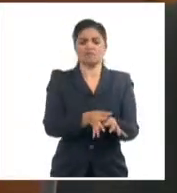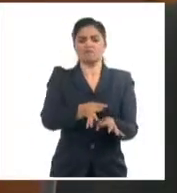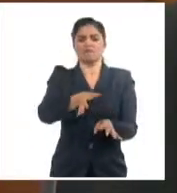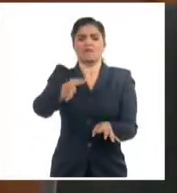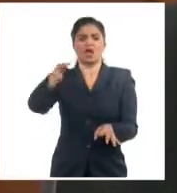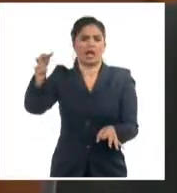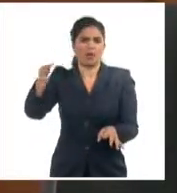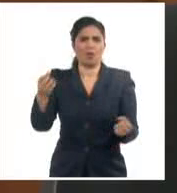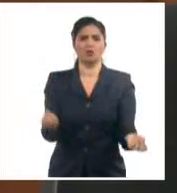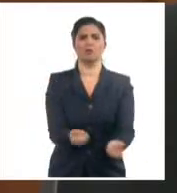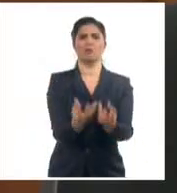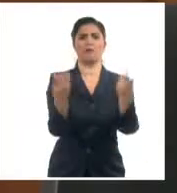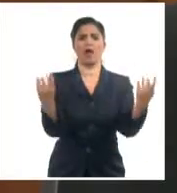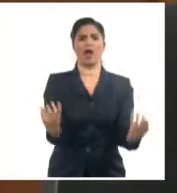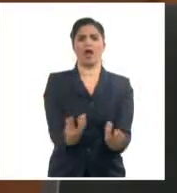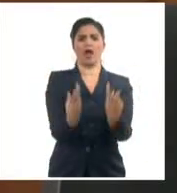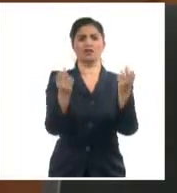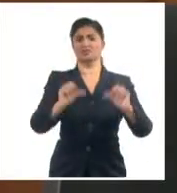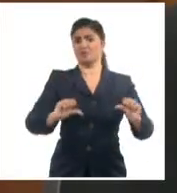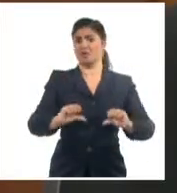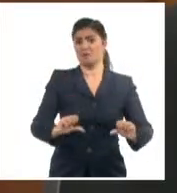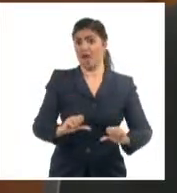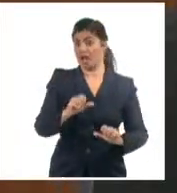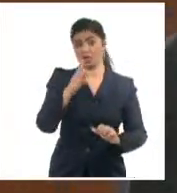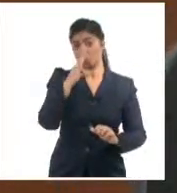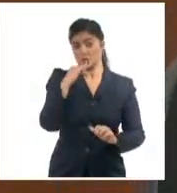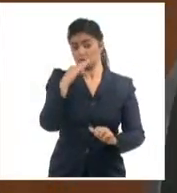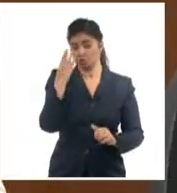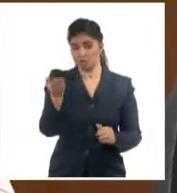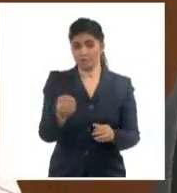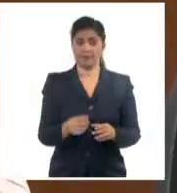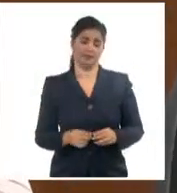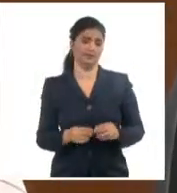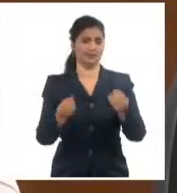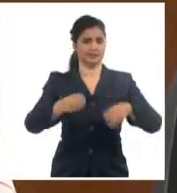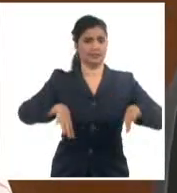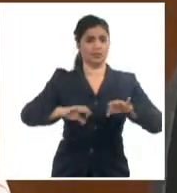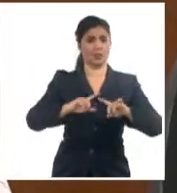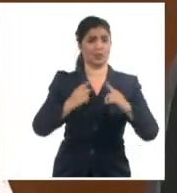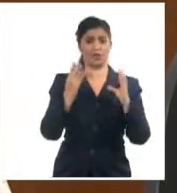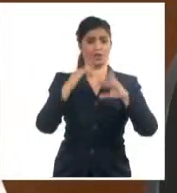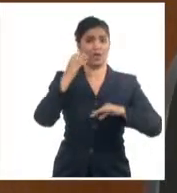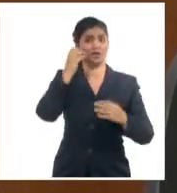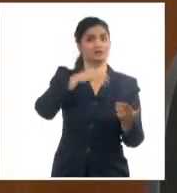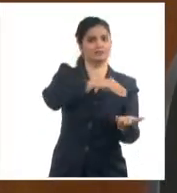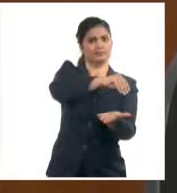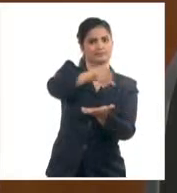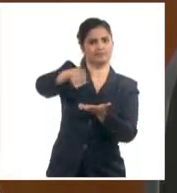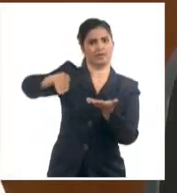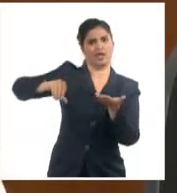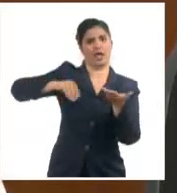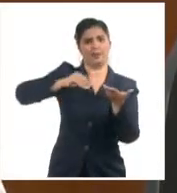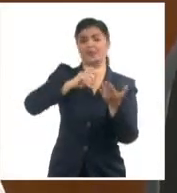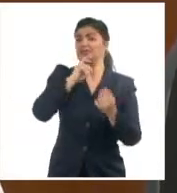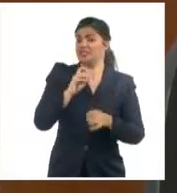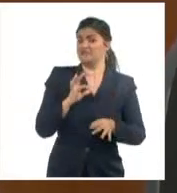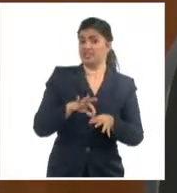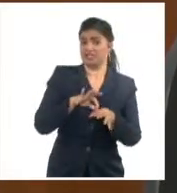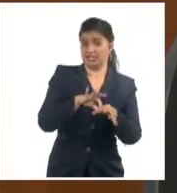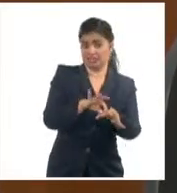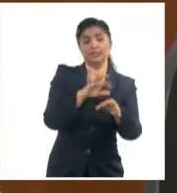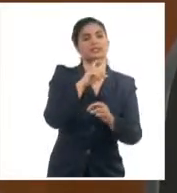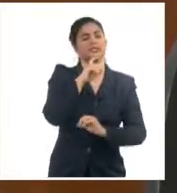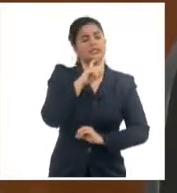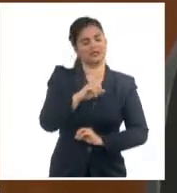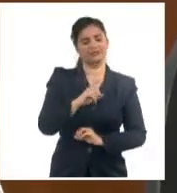corte mecanizado es un problema. Hoy las combinadas en la mayoría de estos campos no se van a poder meter. ¿Y qué lo sustituye?